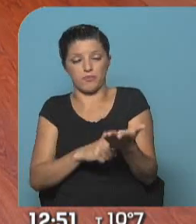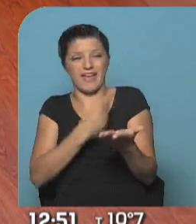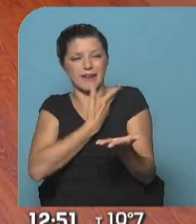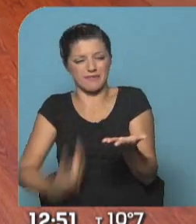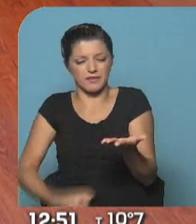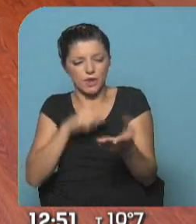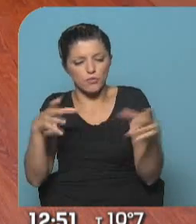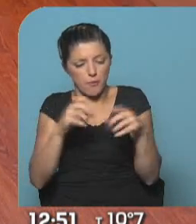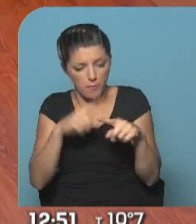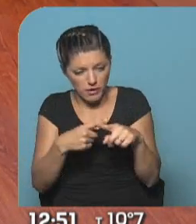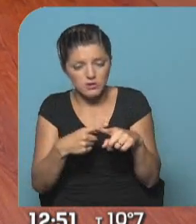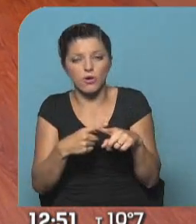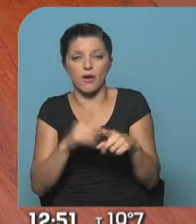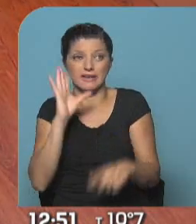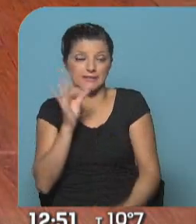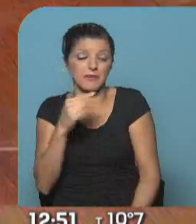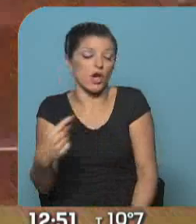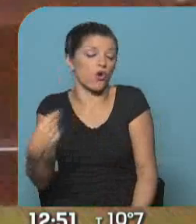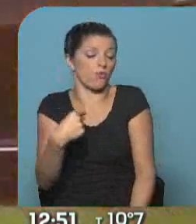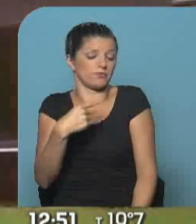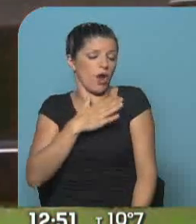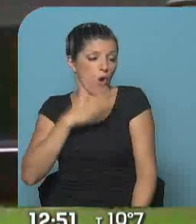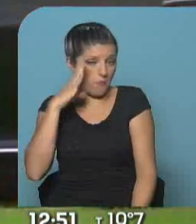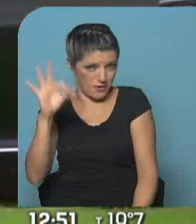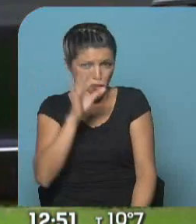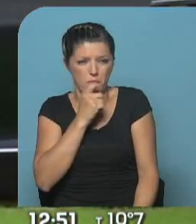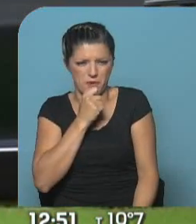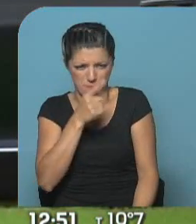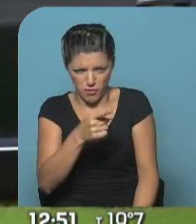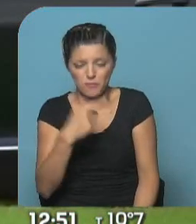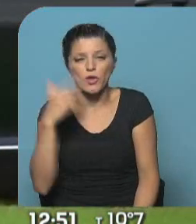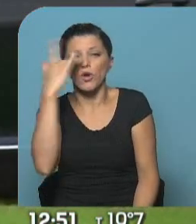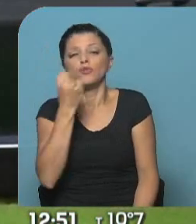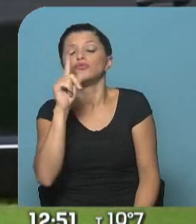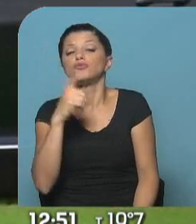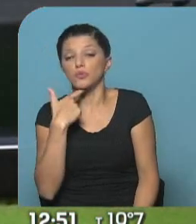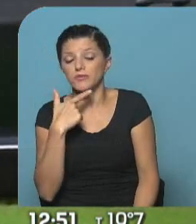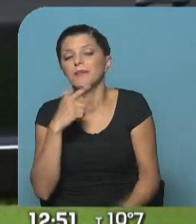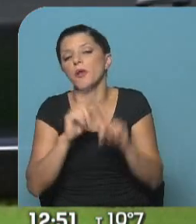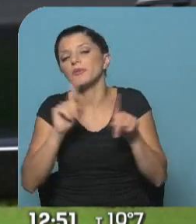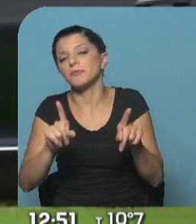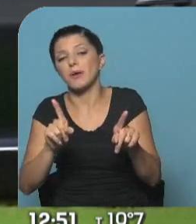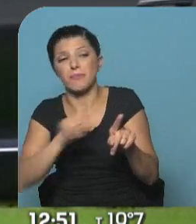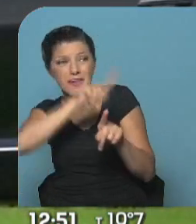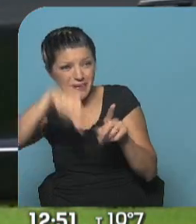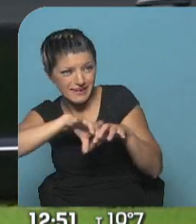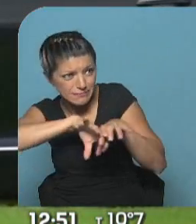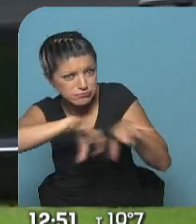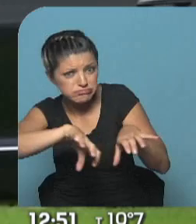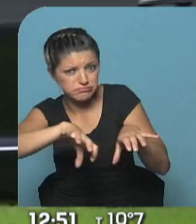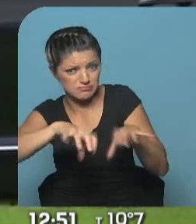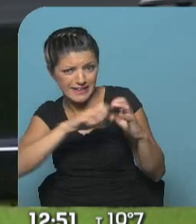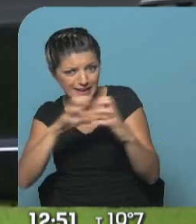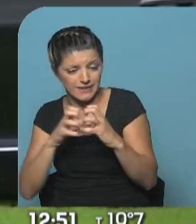sabe que o bien va contra su postura, que es el caso de Schulz, y al mismo tiempo que divide al partido, ¿no? Claro. O sea, acá yo creo que